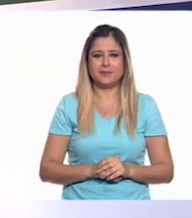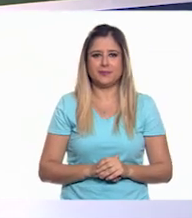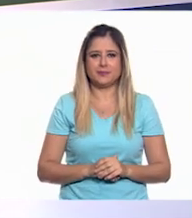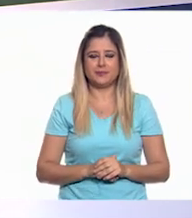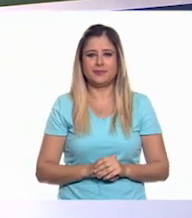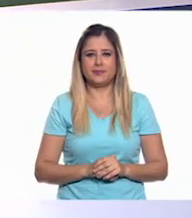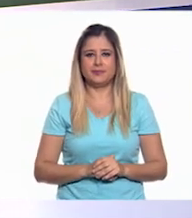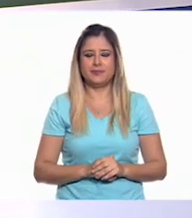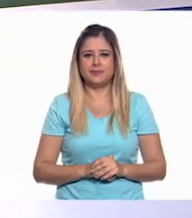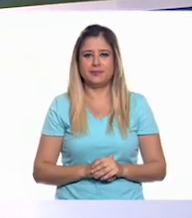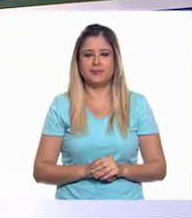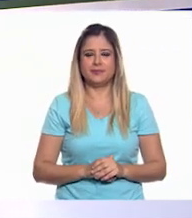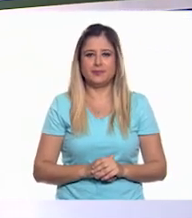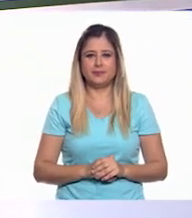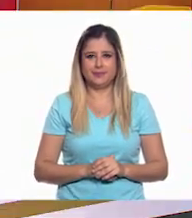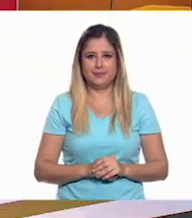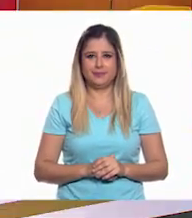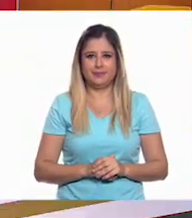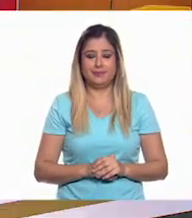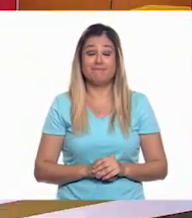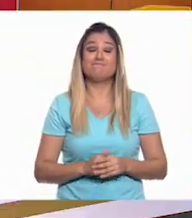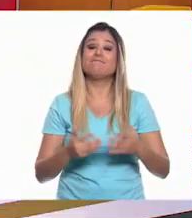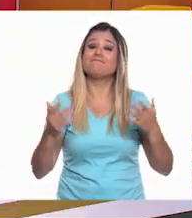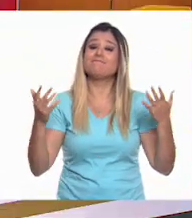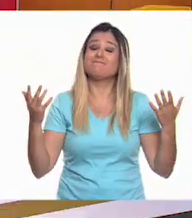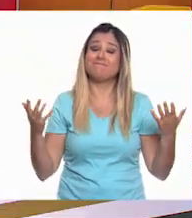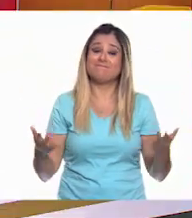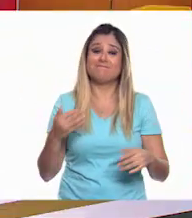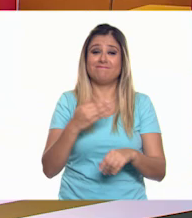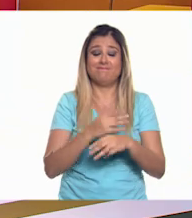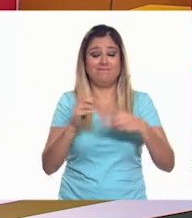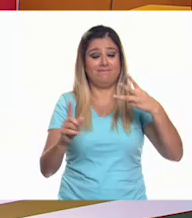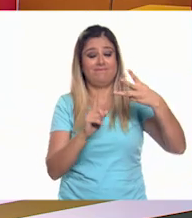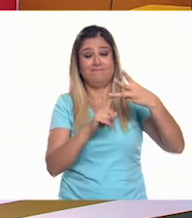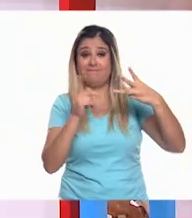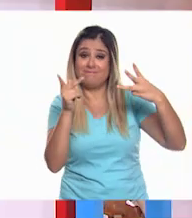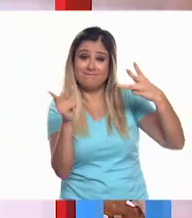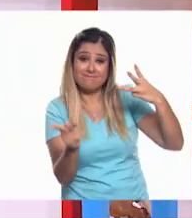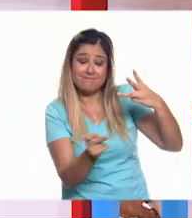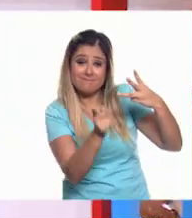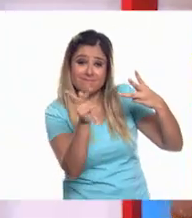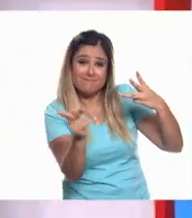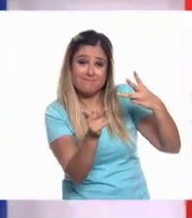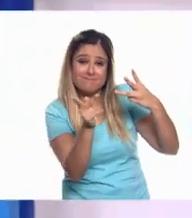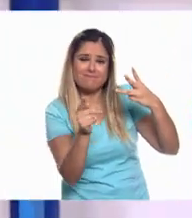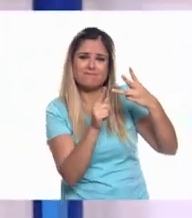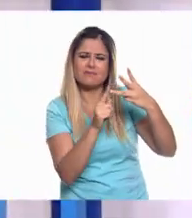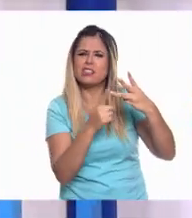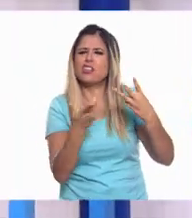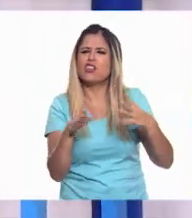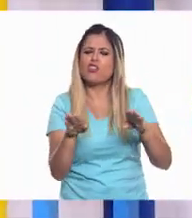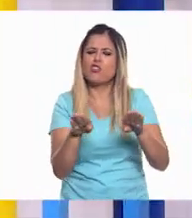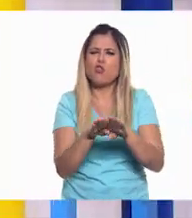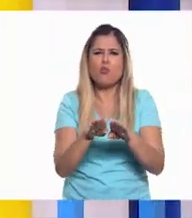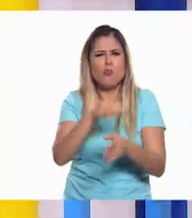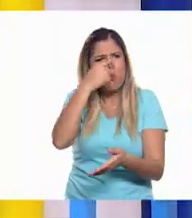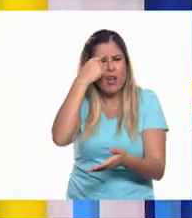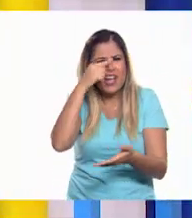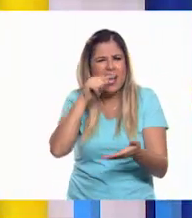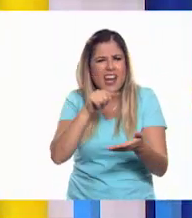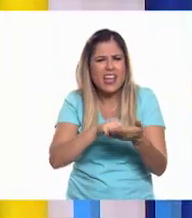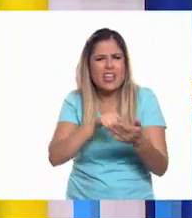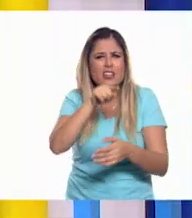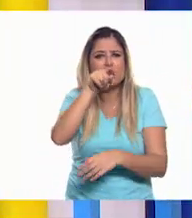¿Cómo es mi familia ahora? Y nuestra tercera pregunta es, ¿cómo crees que será